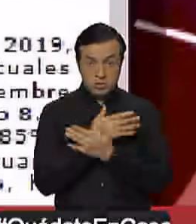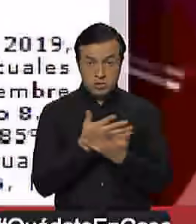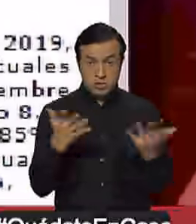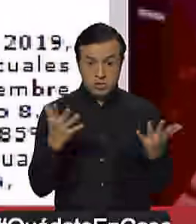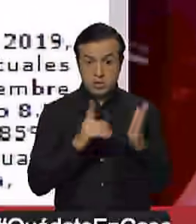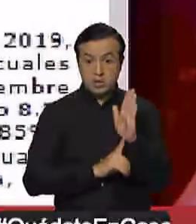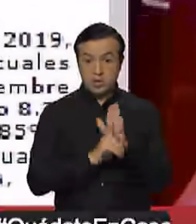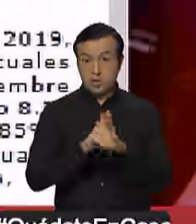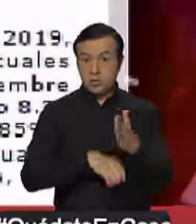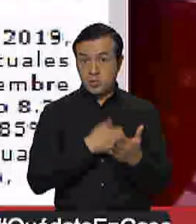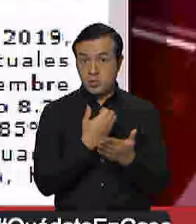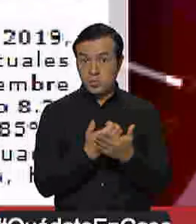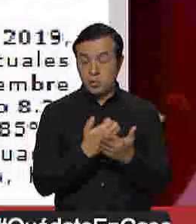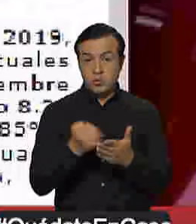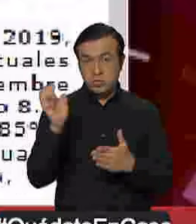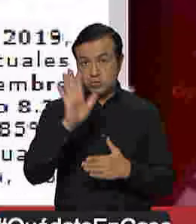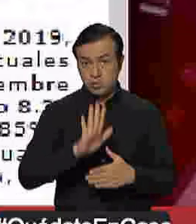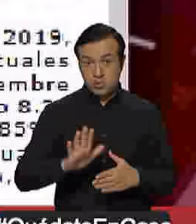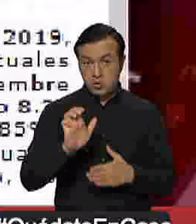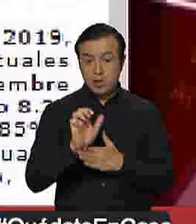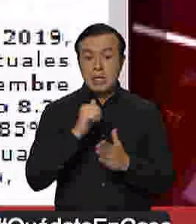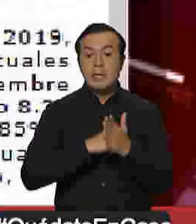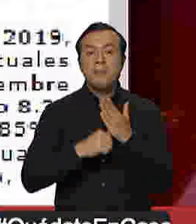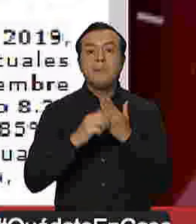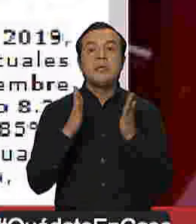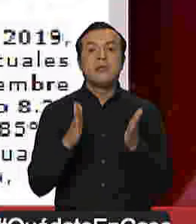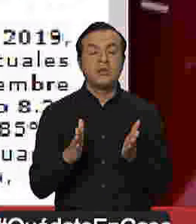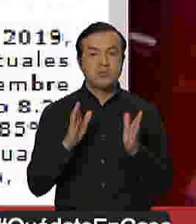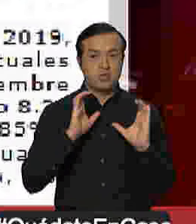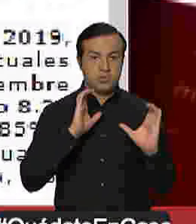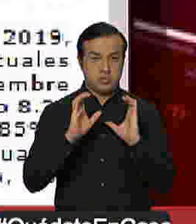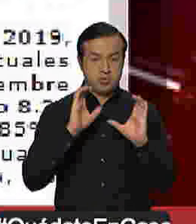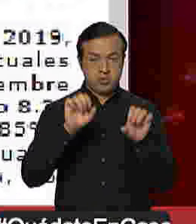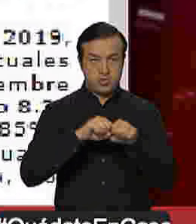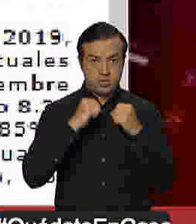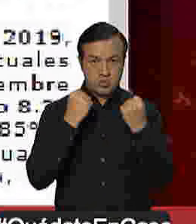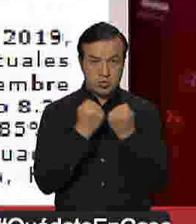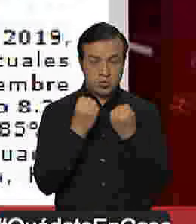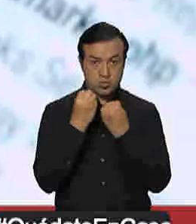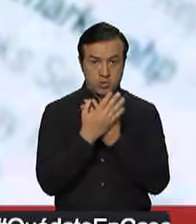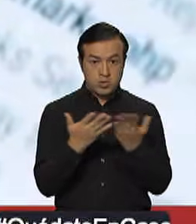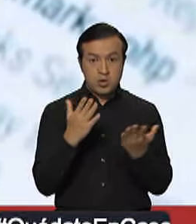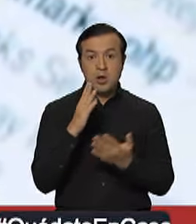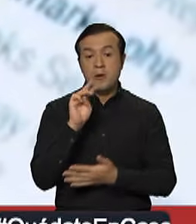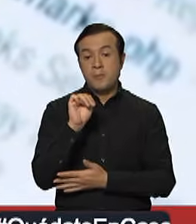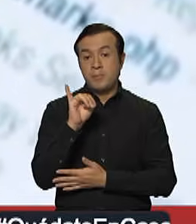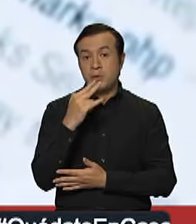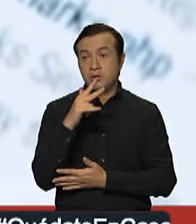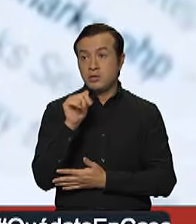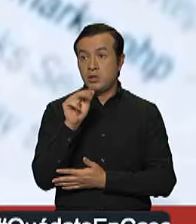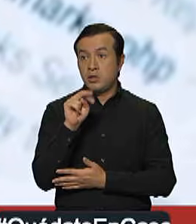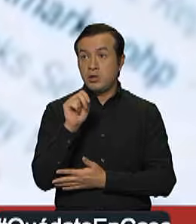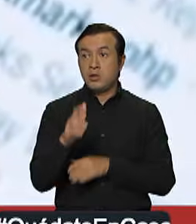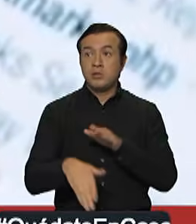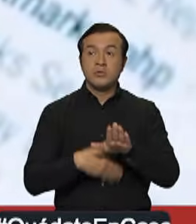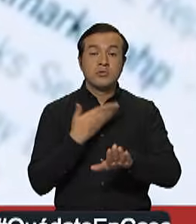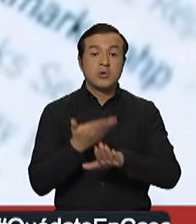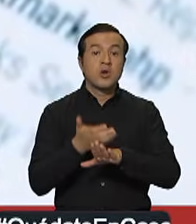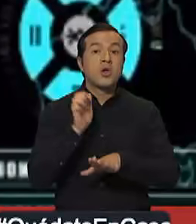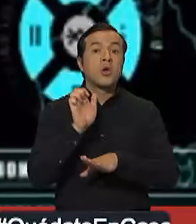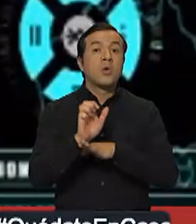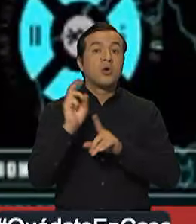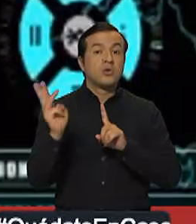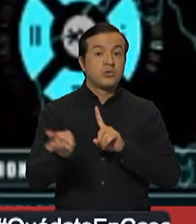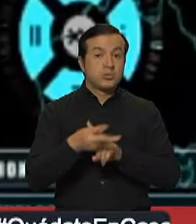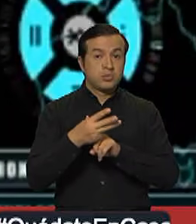desarrollo económico y social del país. El ministro de Telecomunicaciones y de la Sociedad de la Información, Andrés Michelena, presentó la política Ecuador Digital,